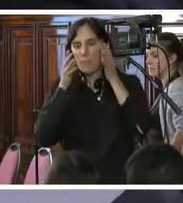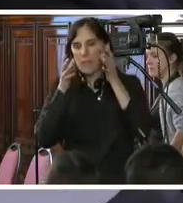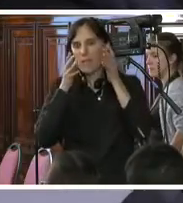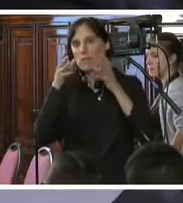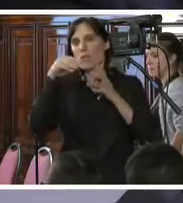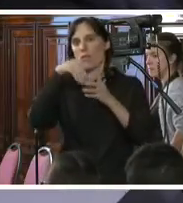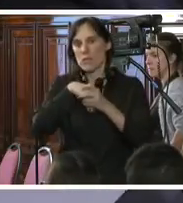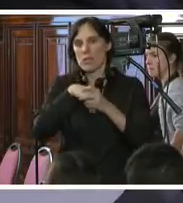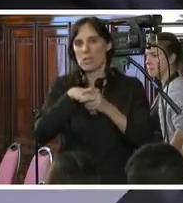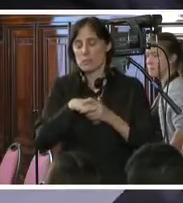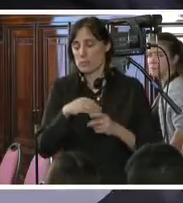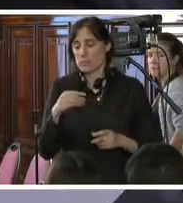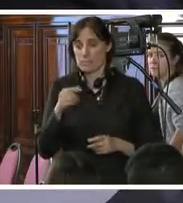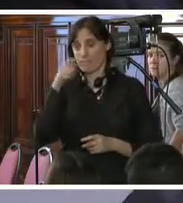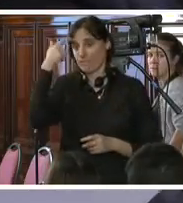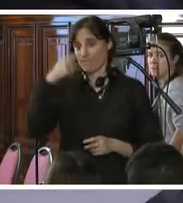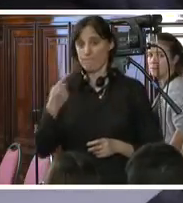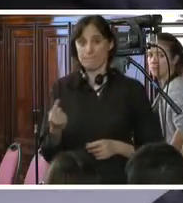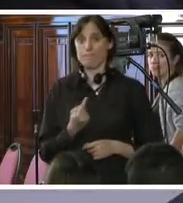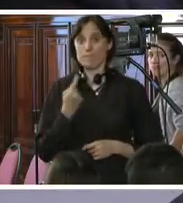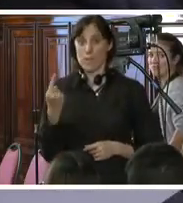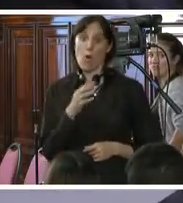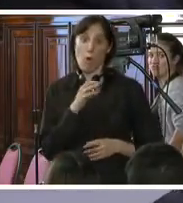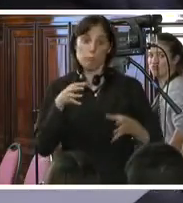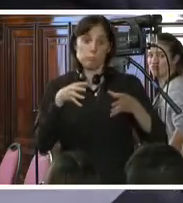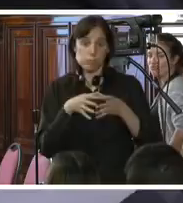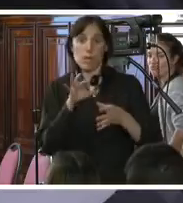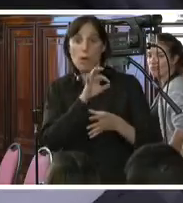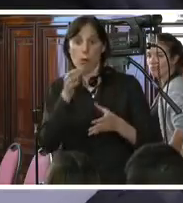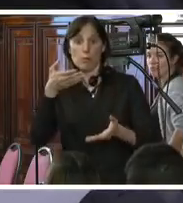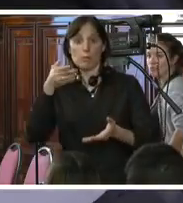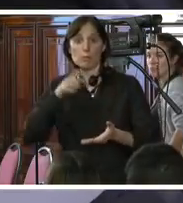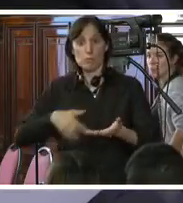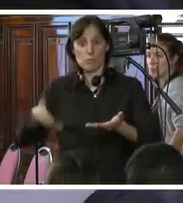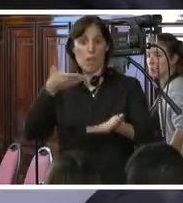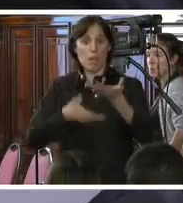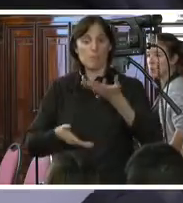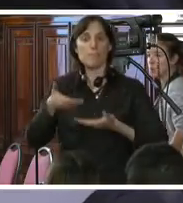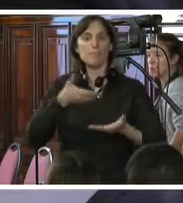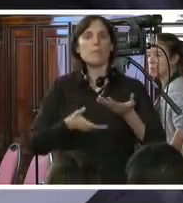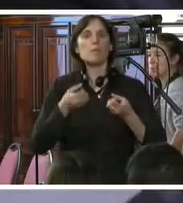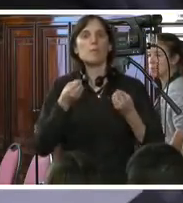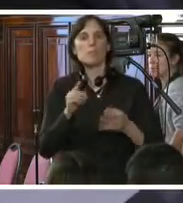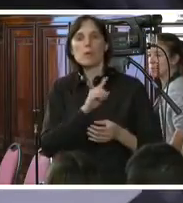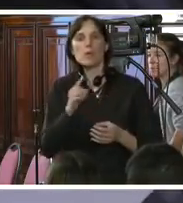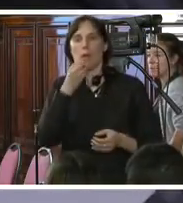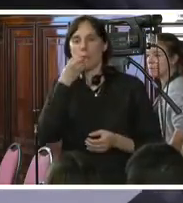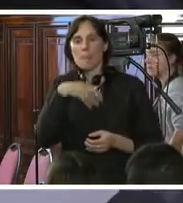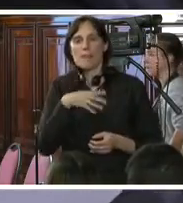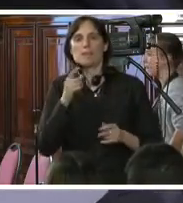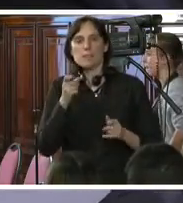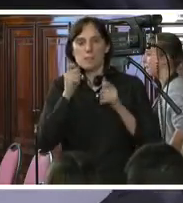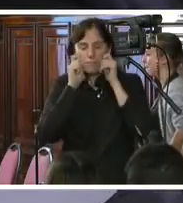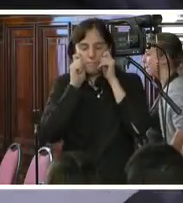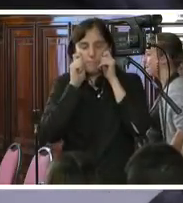interactúan a nivel individual, relacional, comunitario y social. Por ello, no resulta adecuado responder a esta